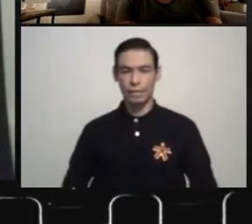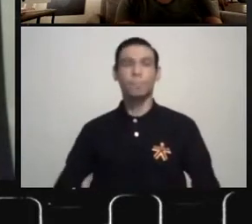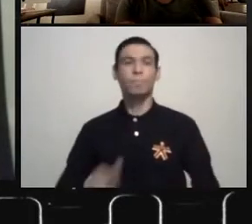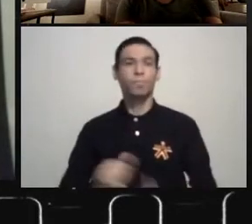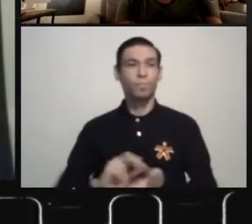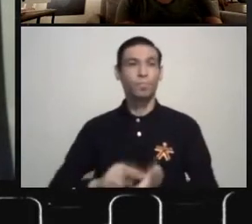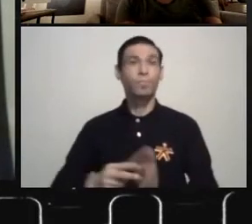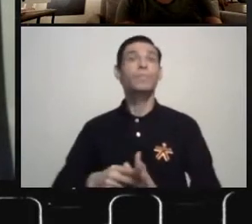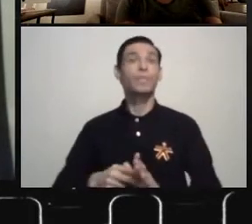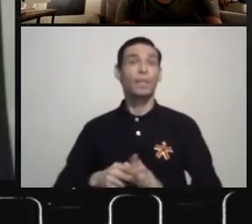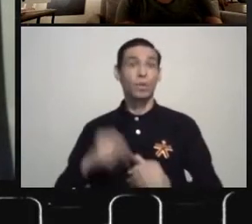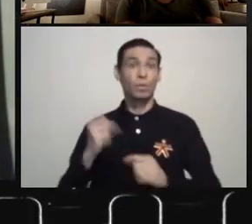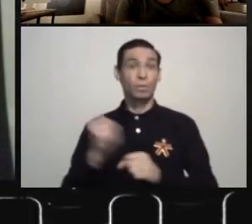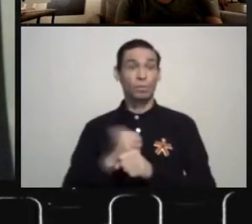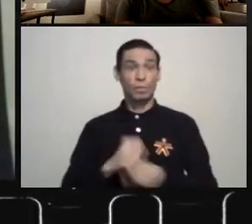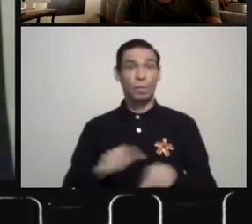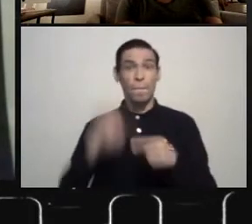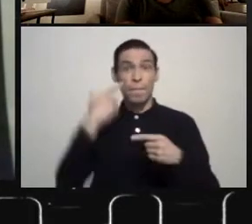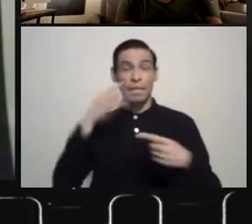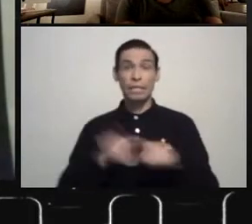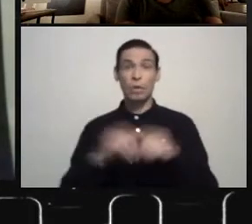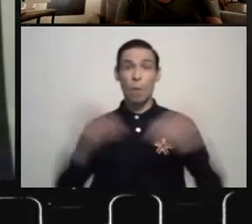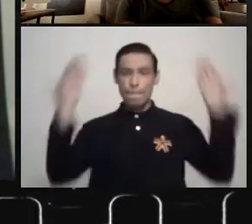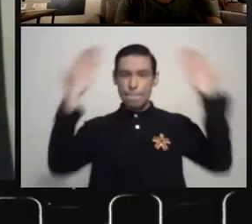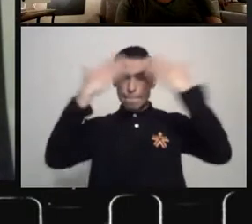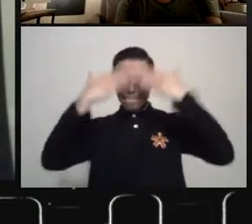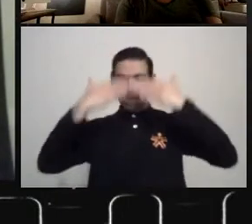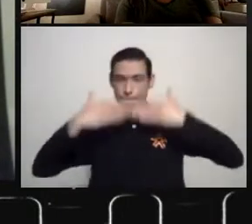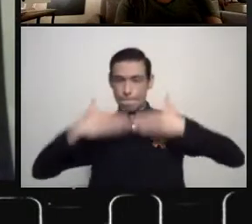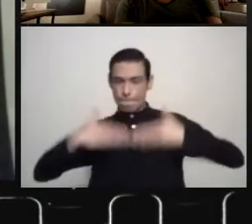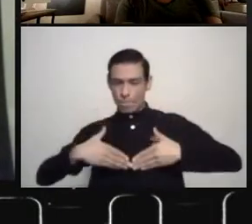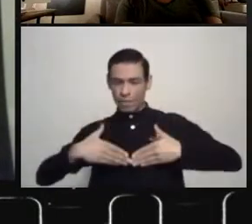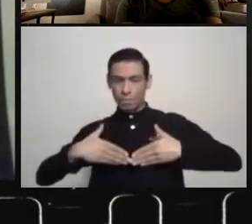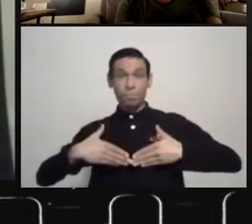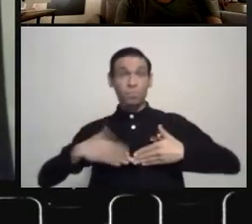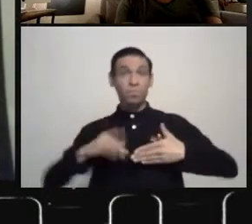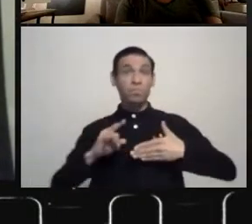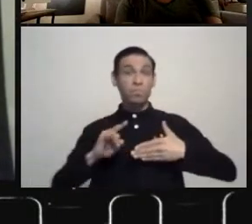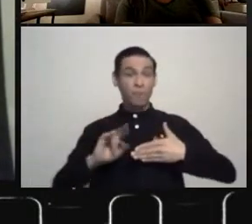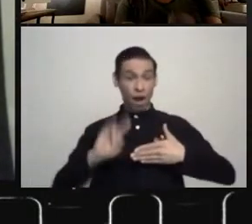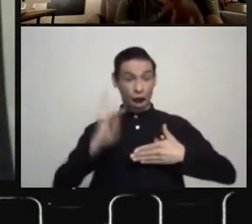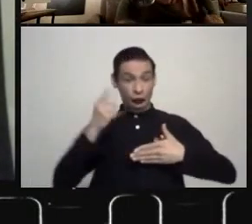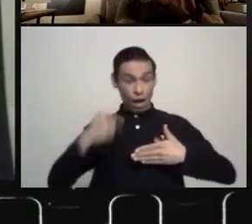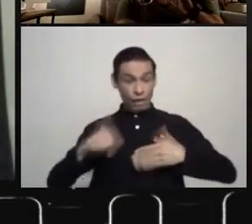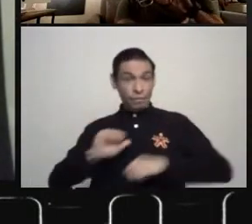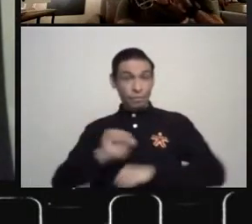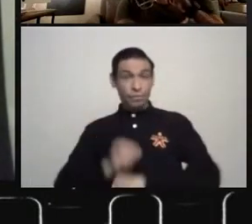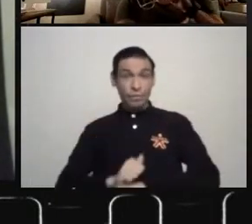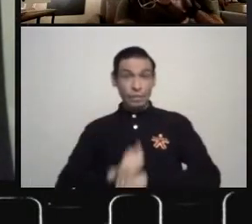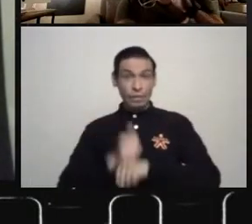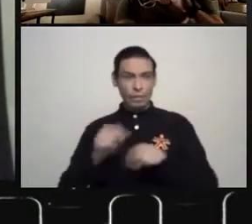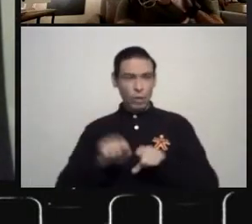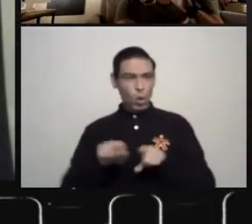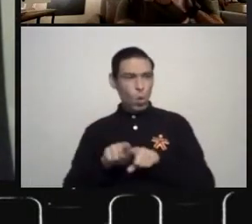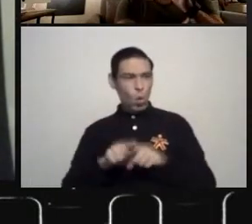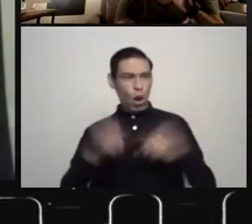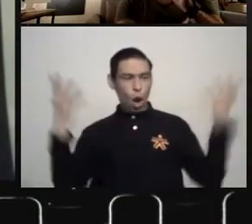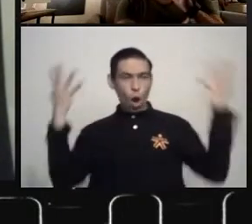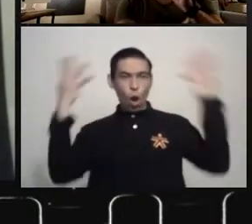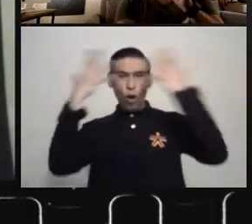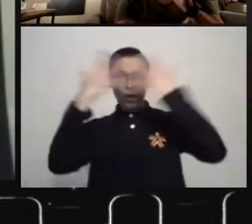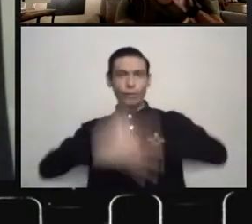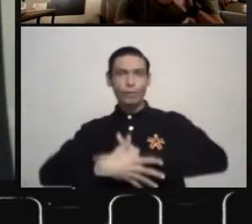un trabajo que a veces parece invisible, pero al final claramente si el director pierde se pierde en el camino, pues se puede